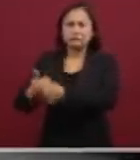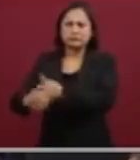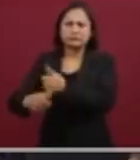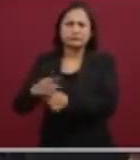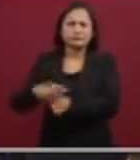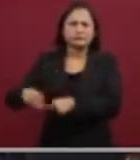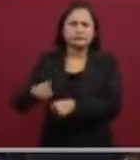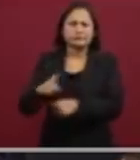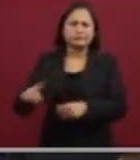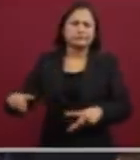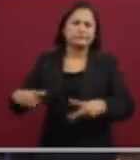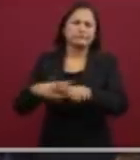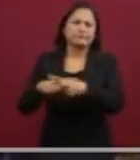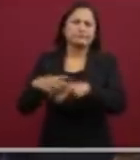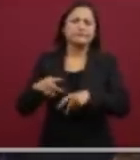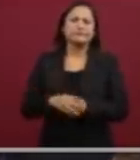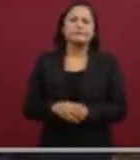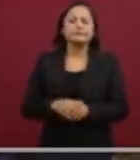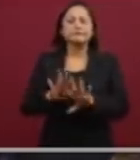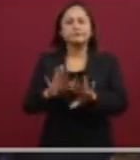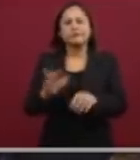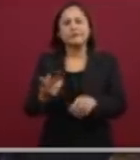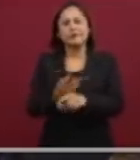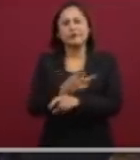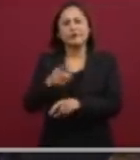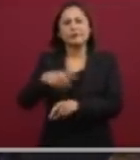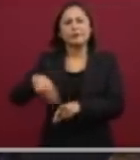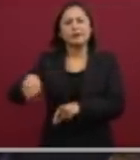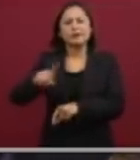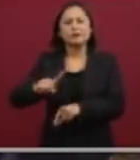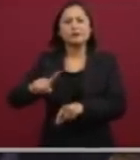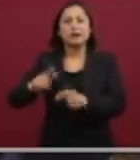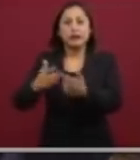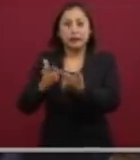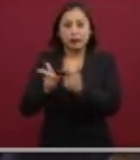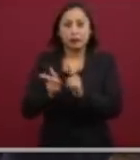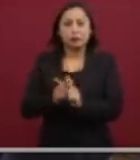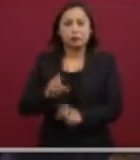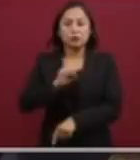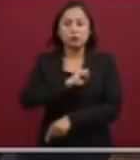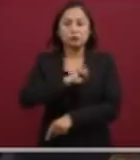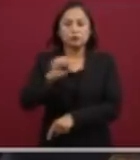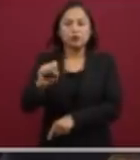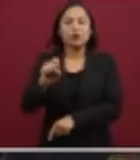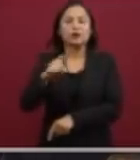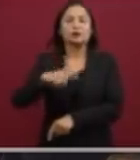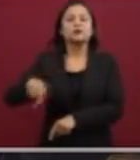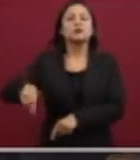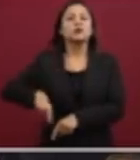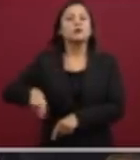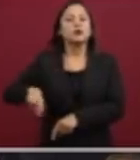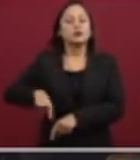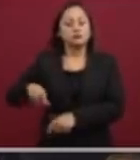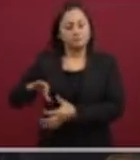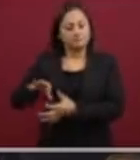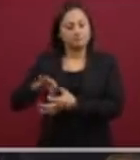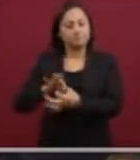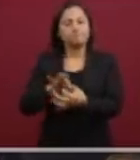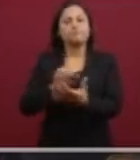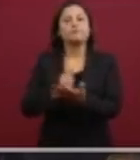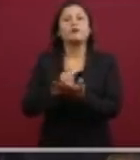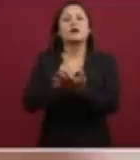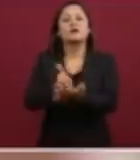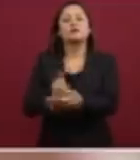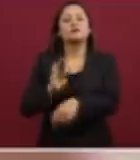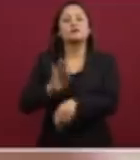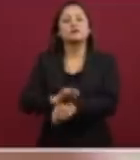grupos delincuenciales utilizan las fuerzas del gobierno en los diversos niveles para operar. El crimen